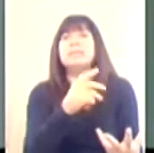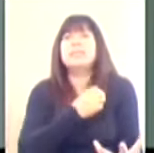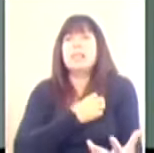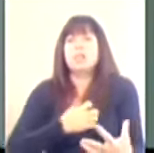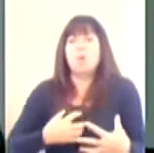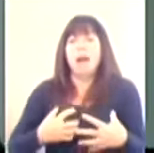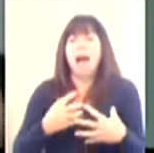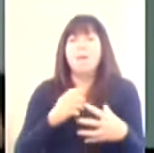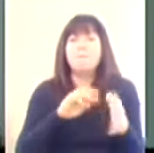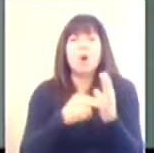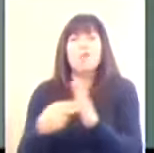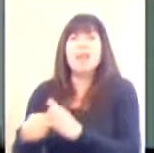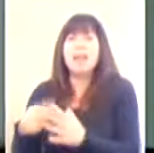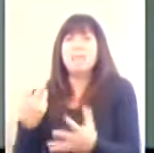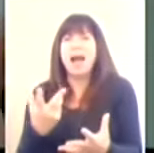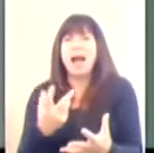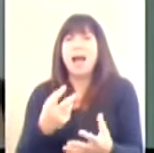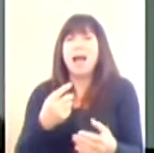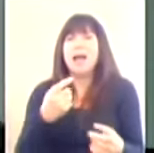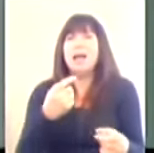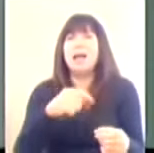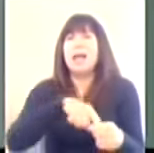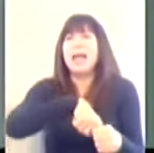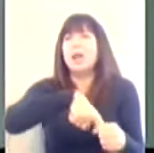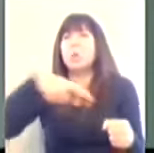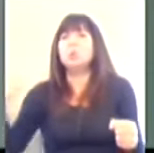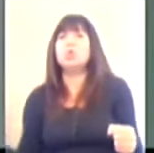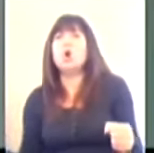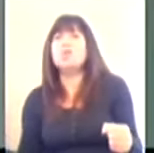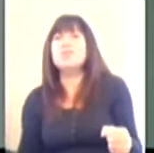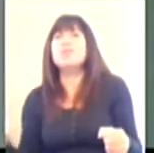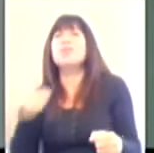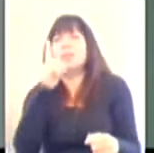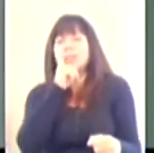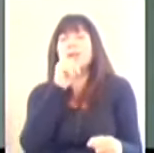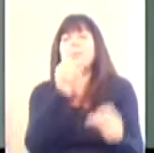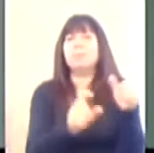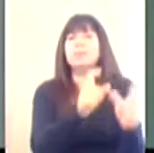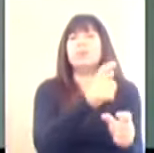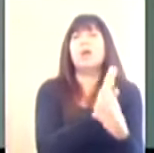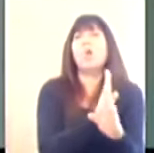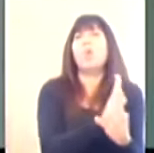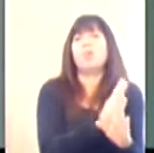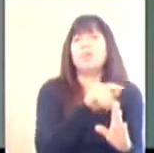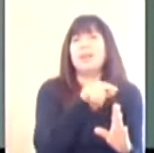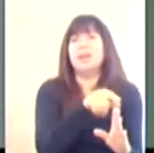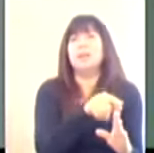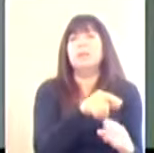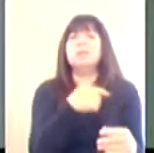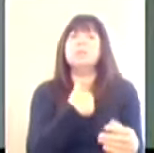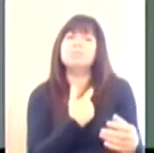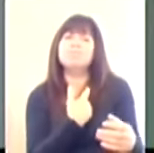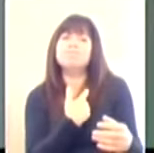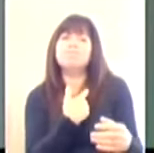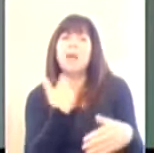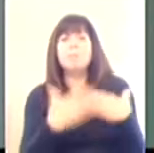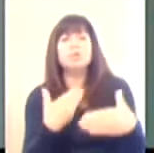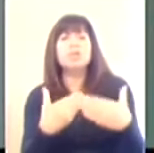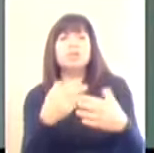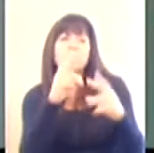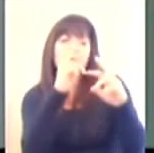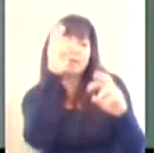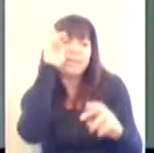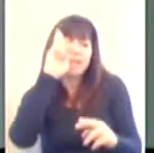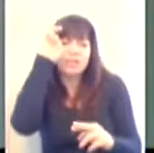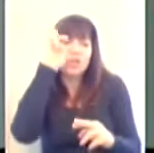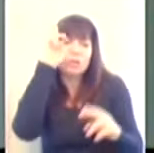de una problemática de exclusión que estaba en la ciudad, que estaba mucho más oculta. Eso nos llevó a hacer un proceso de reflexión estratégica y decir, mira,